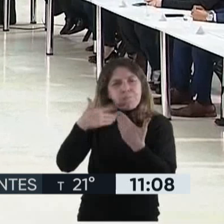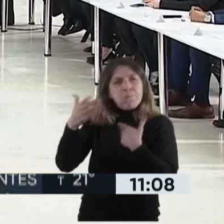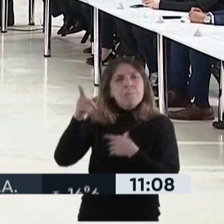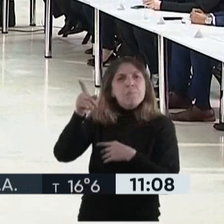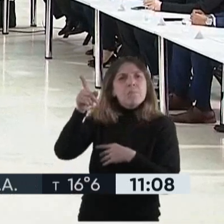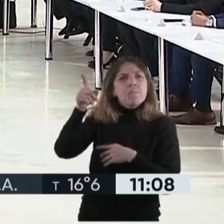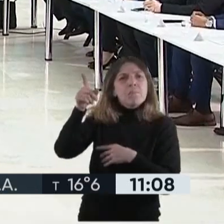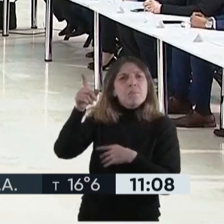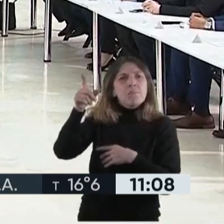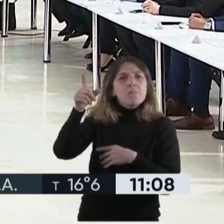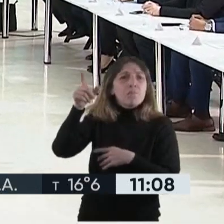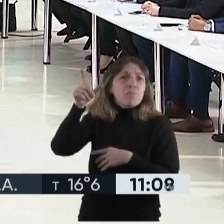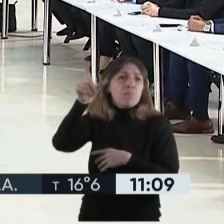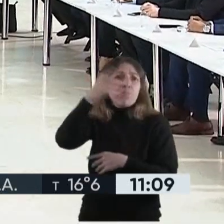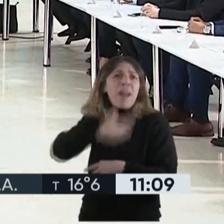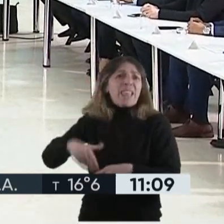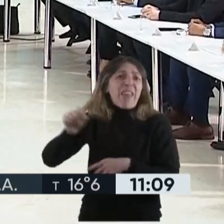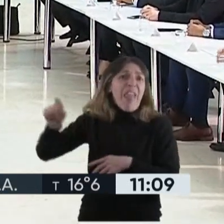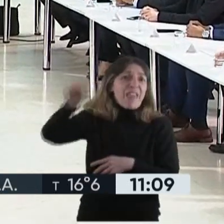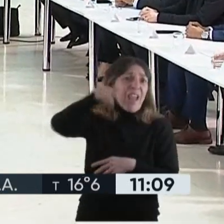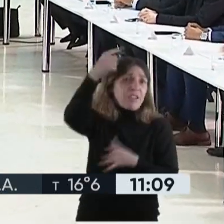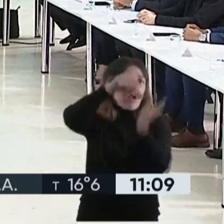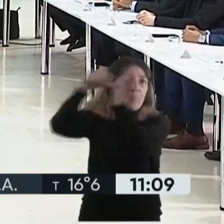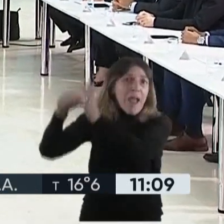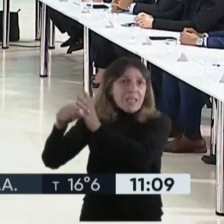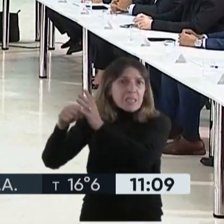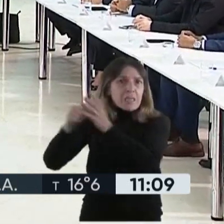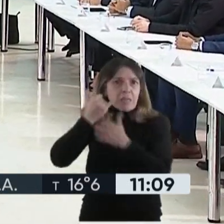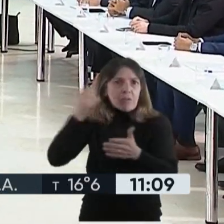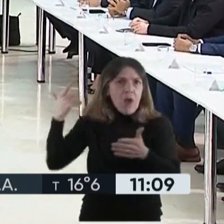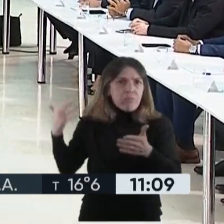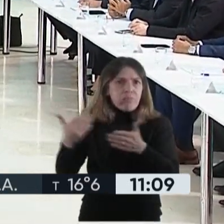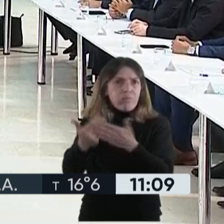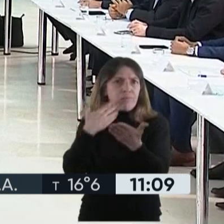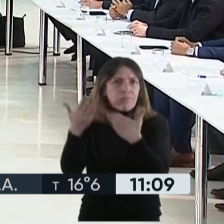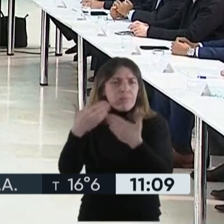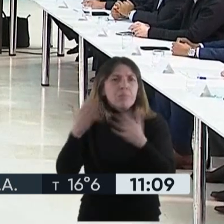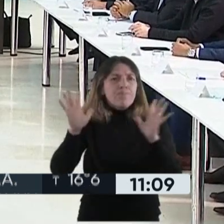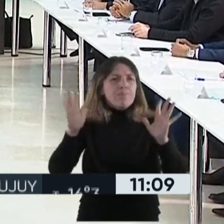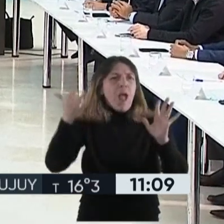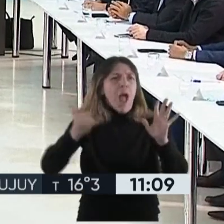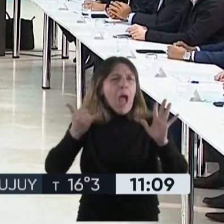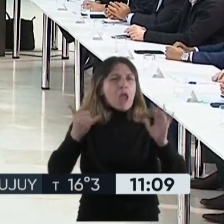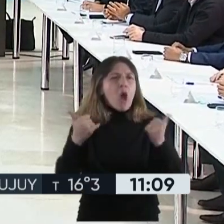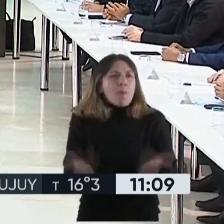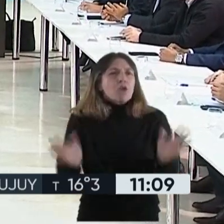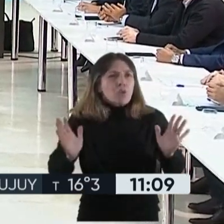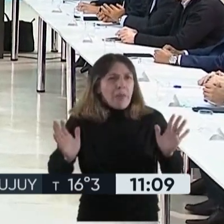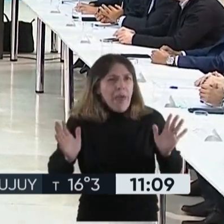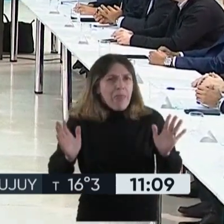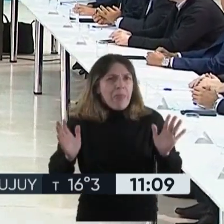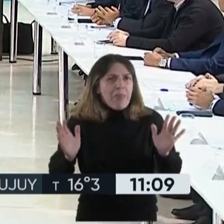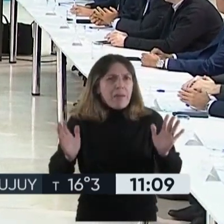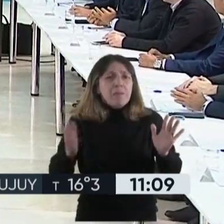con líderes internacionales y vemos un claro espacio de oportunidad para